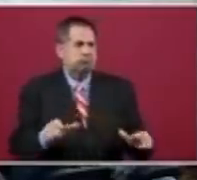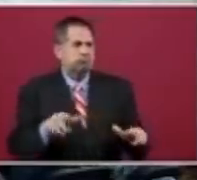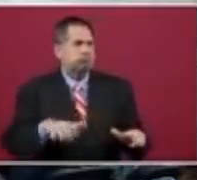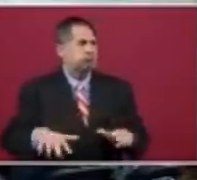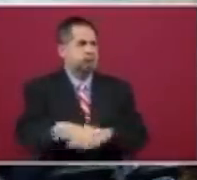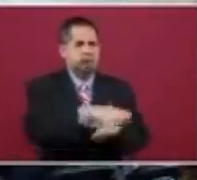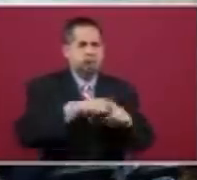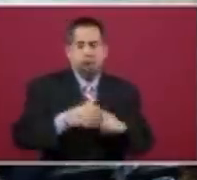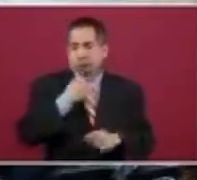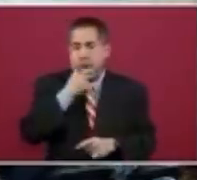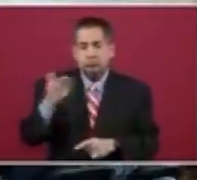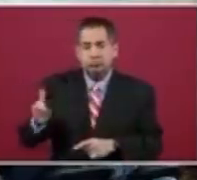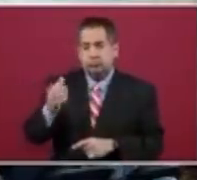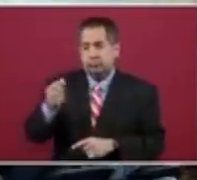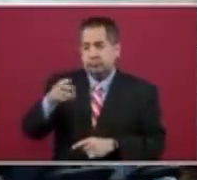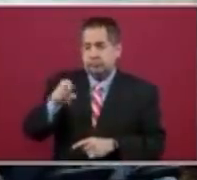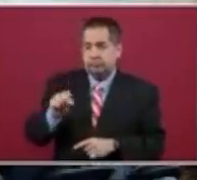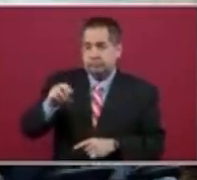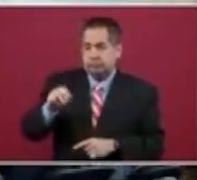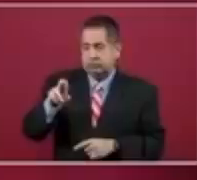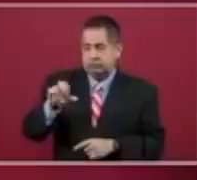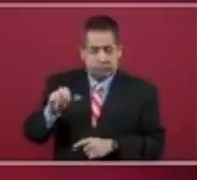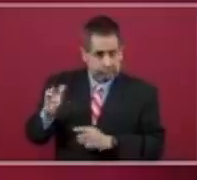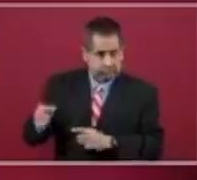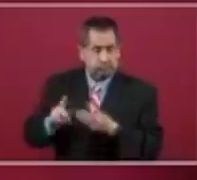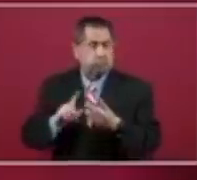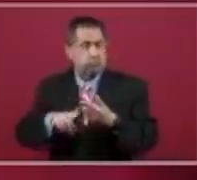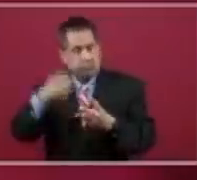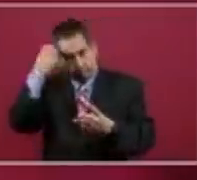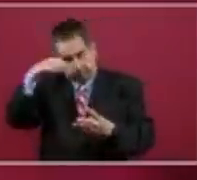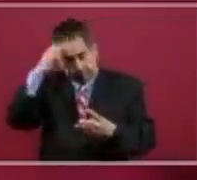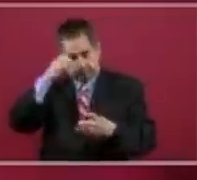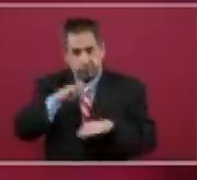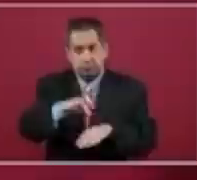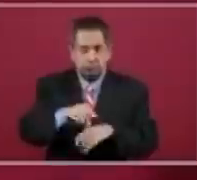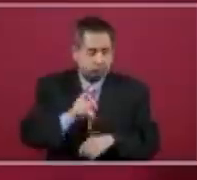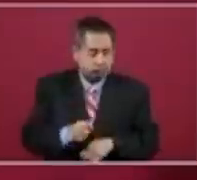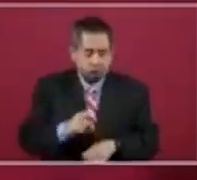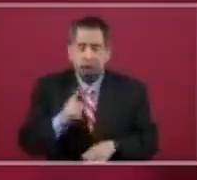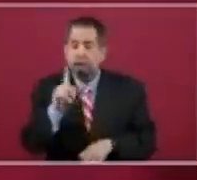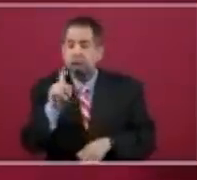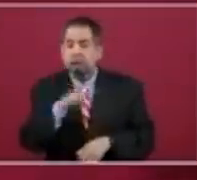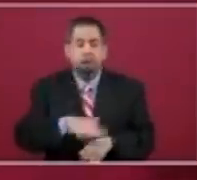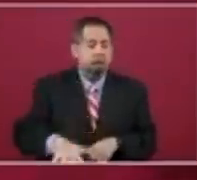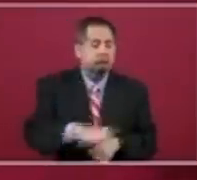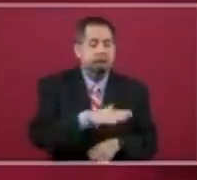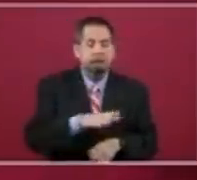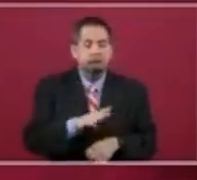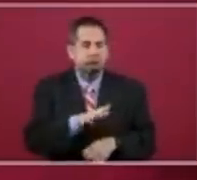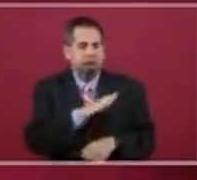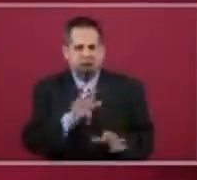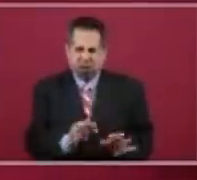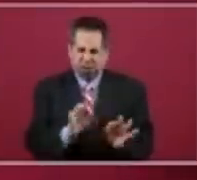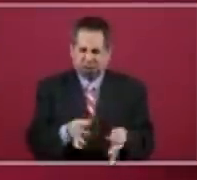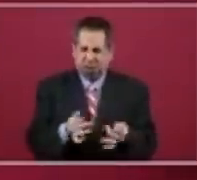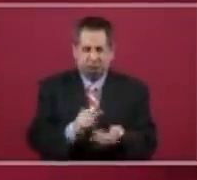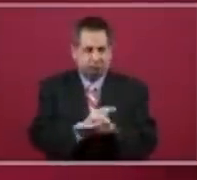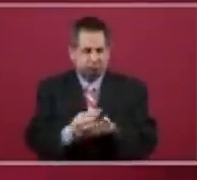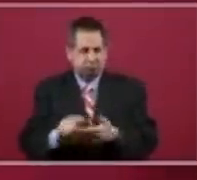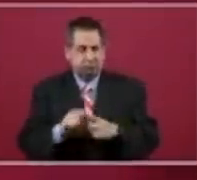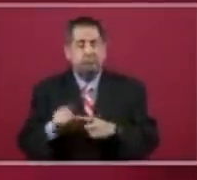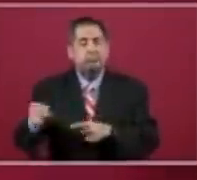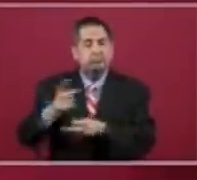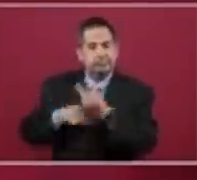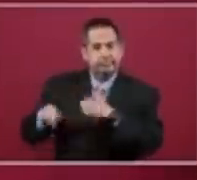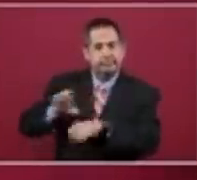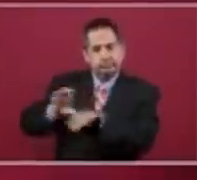Andrés Eduardo Morales. Tenemos un experto en calidad del agua, el doctor Gabriel Roldán de